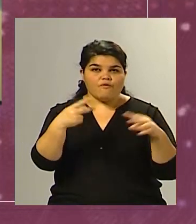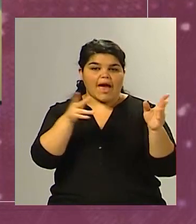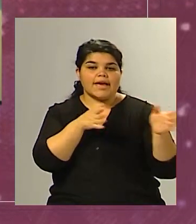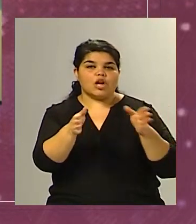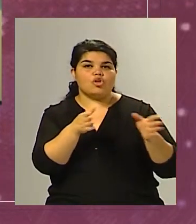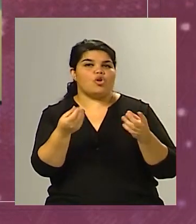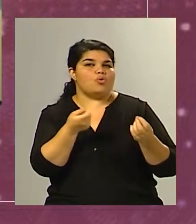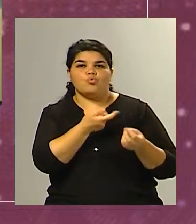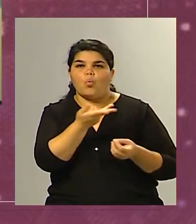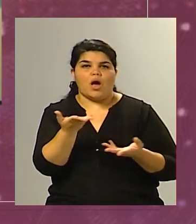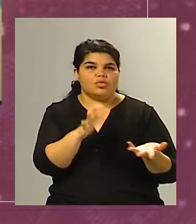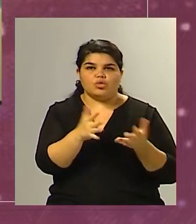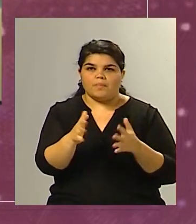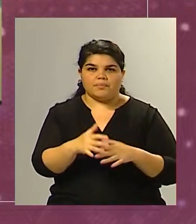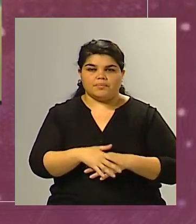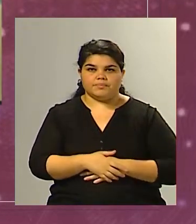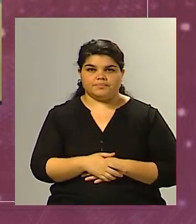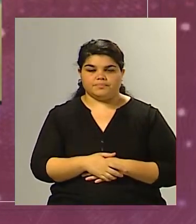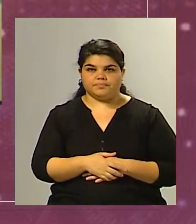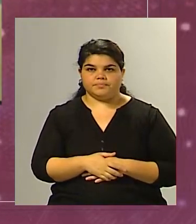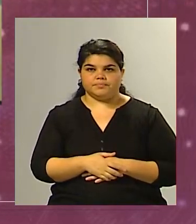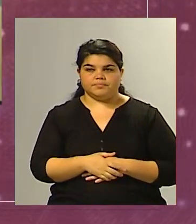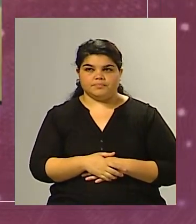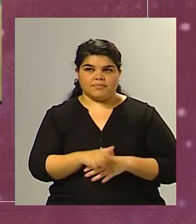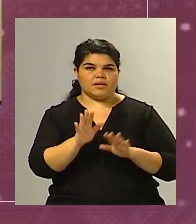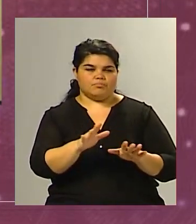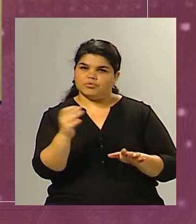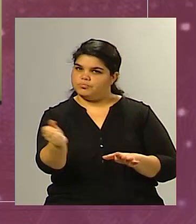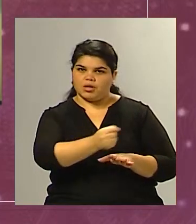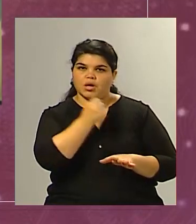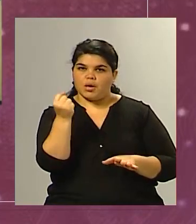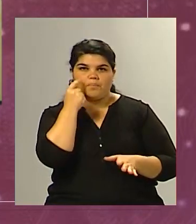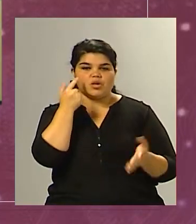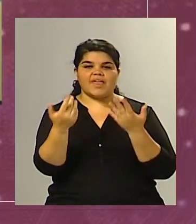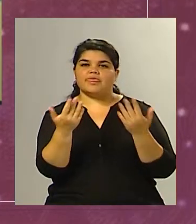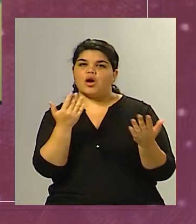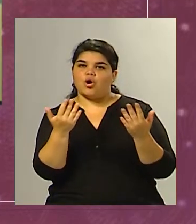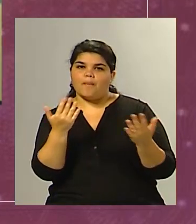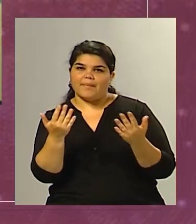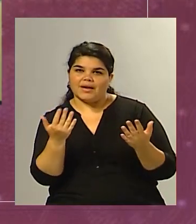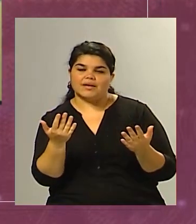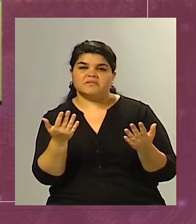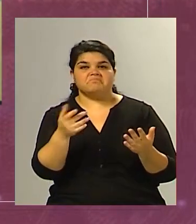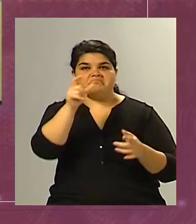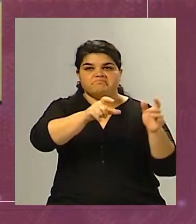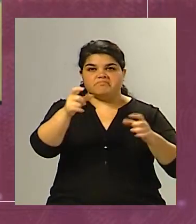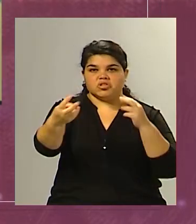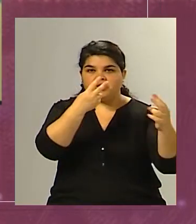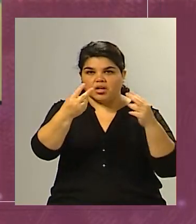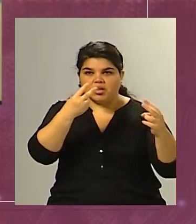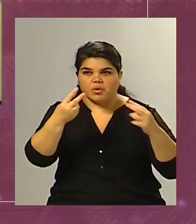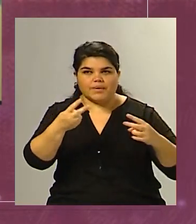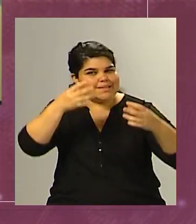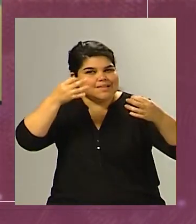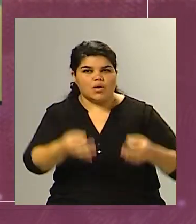viajes? Bueno, mira, para que tengas una idea, y esto hagamos ya un comparativo, y seguramente la gente que nos está viendo tienen